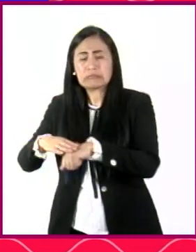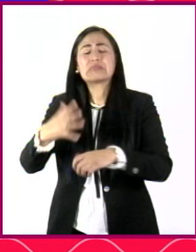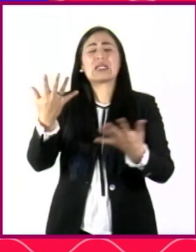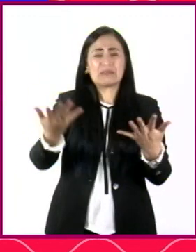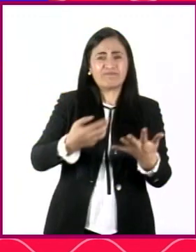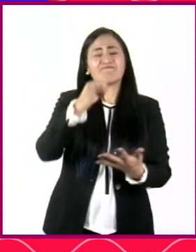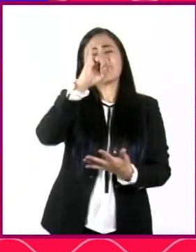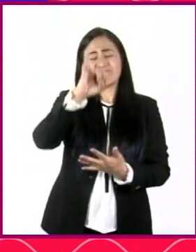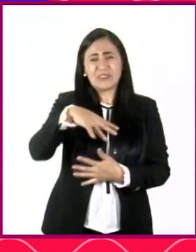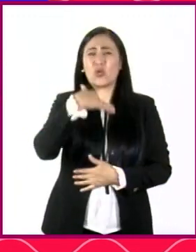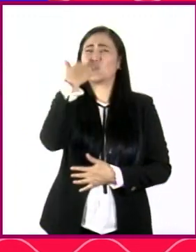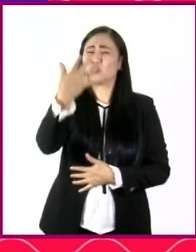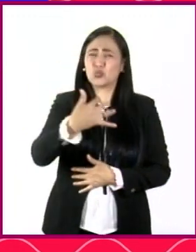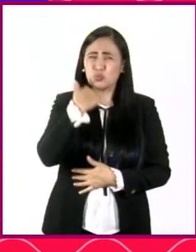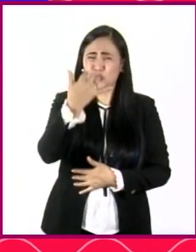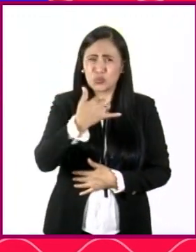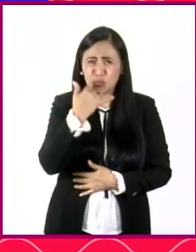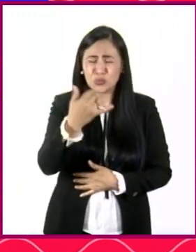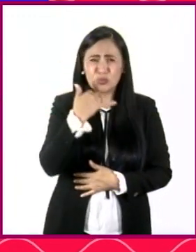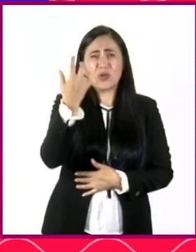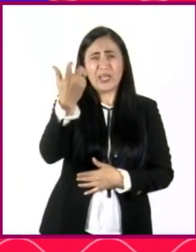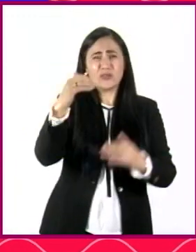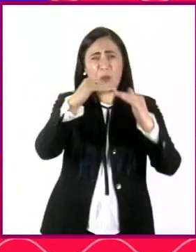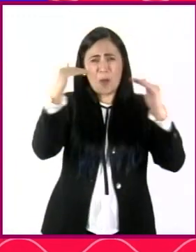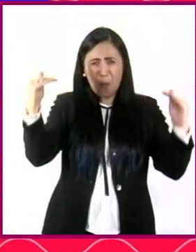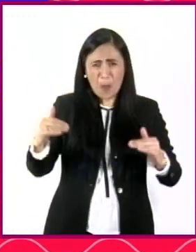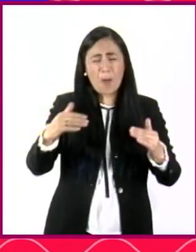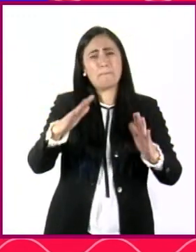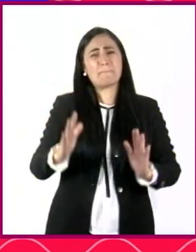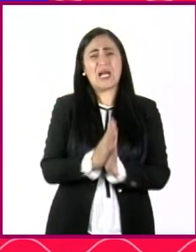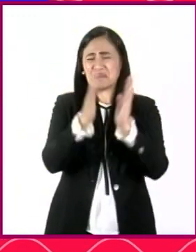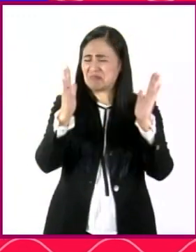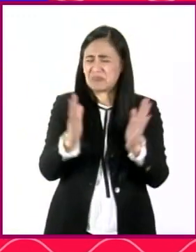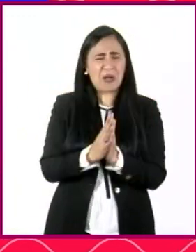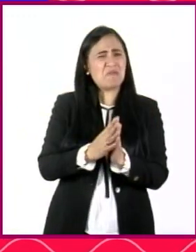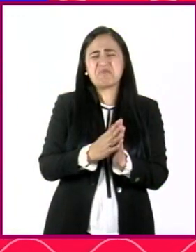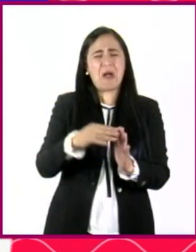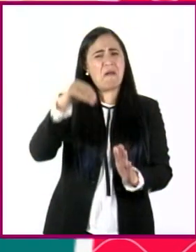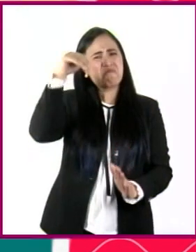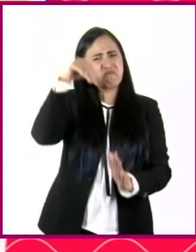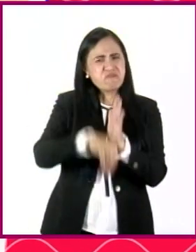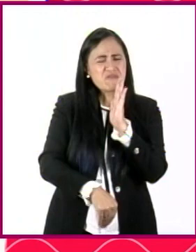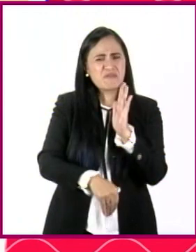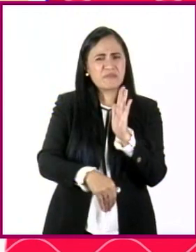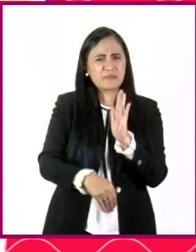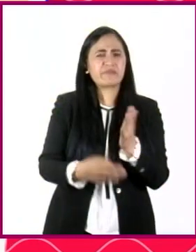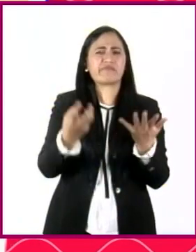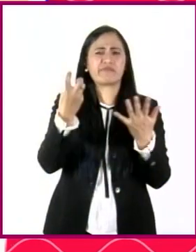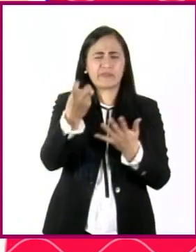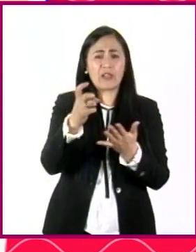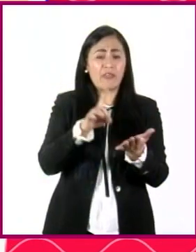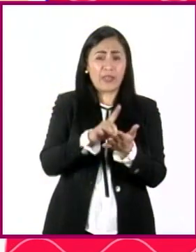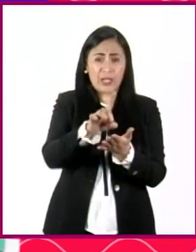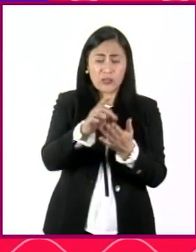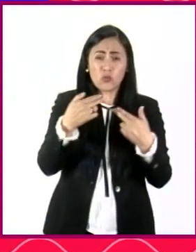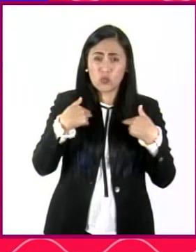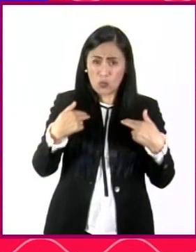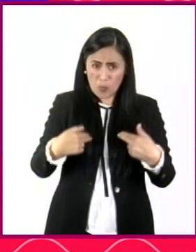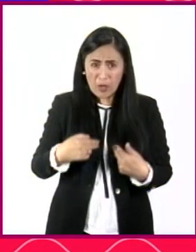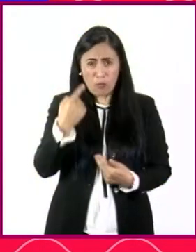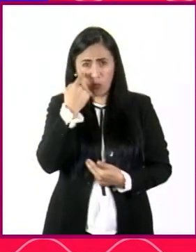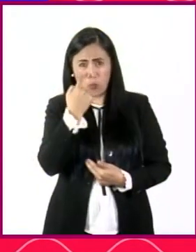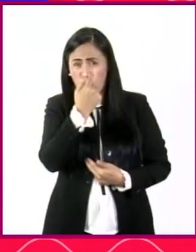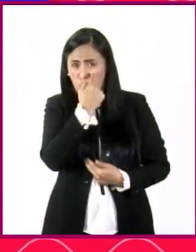puede hacer a cualquier tipo de democracia y al respecto señala que desde la perspectiva de los derechos humanos,